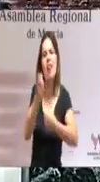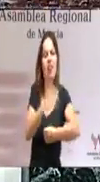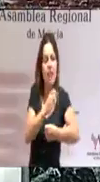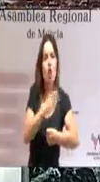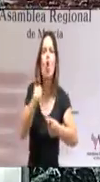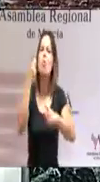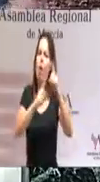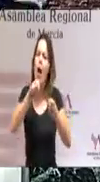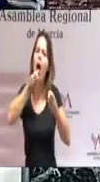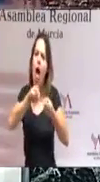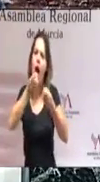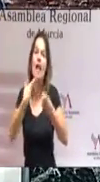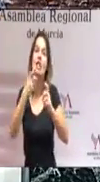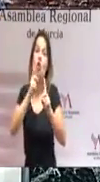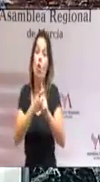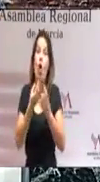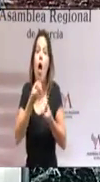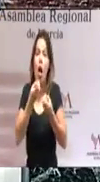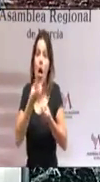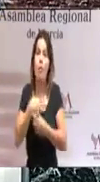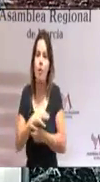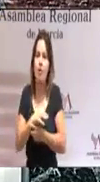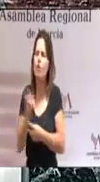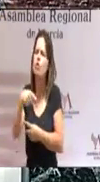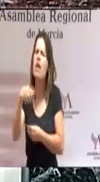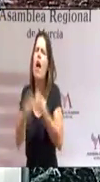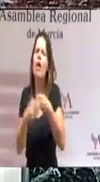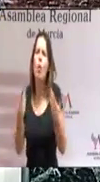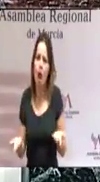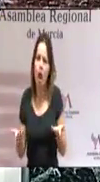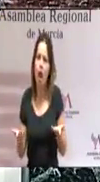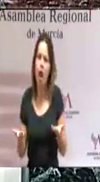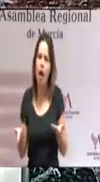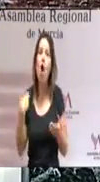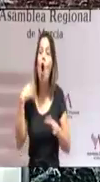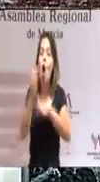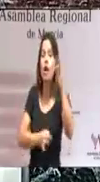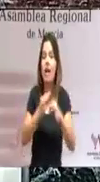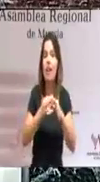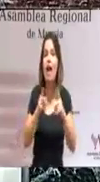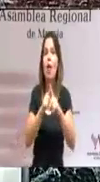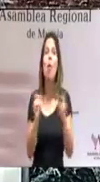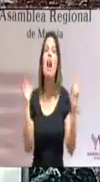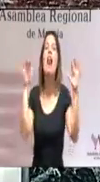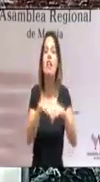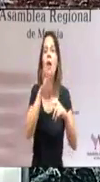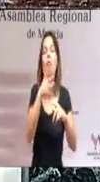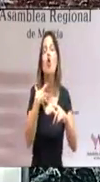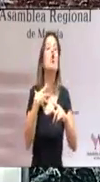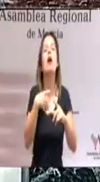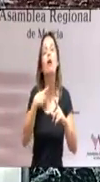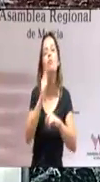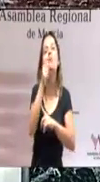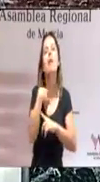de un problema, planteando soluciones, ¿sabe lo que estaban haciendo ustedes? Organizando cumbres para echar abajo el prestigio del Mar